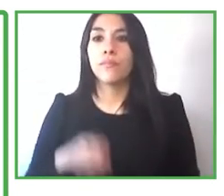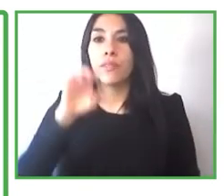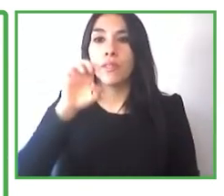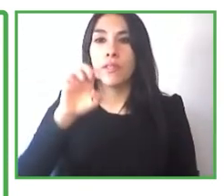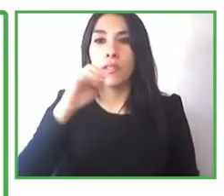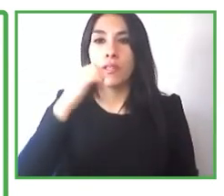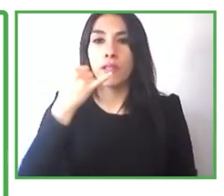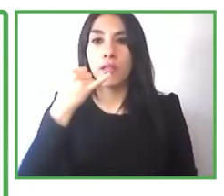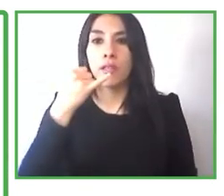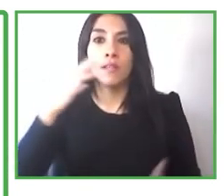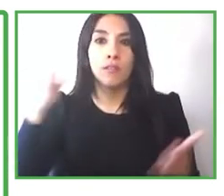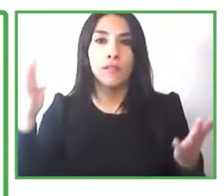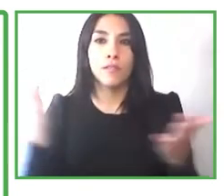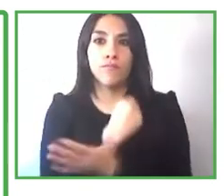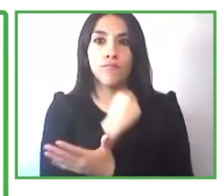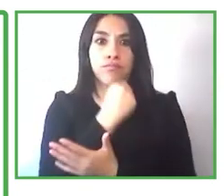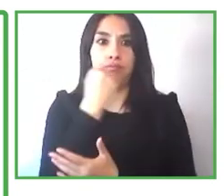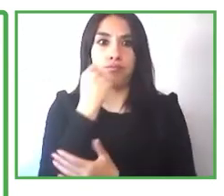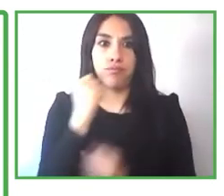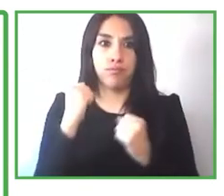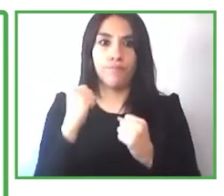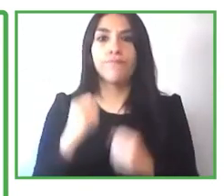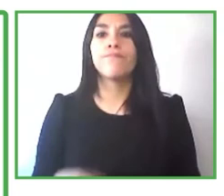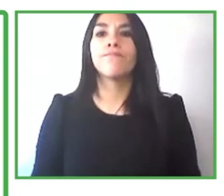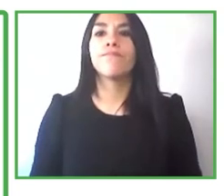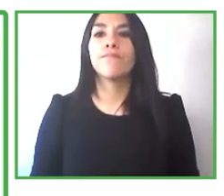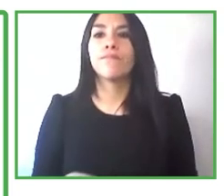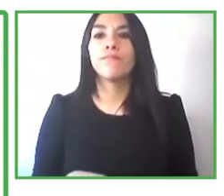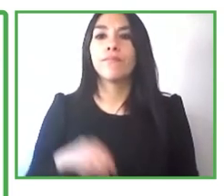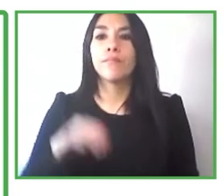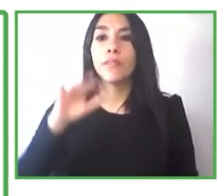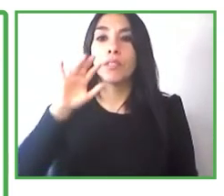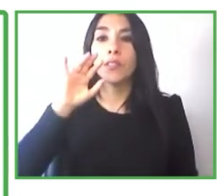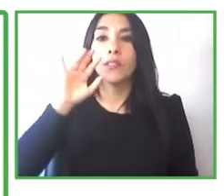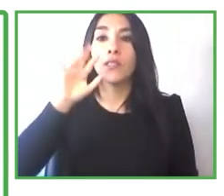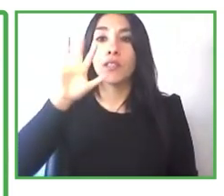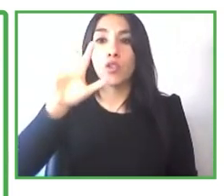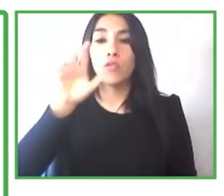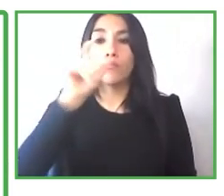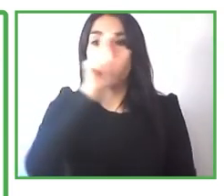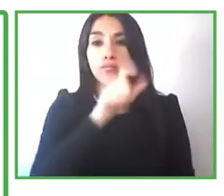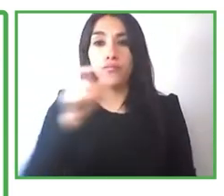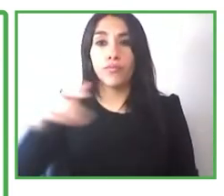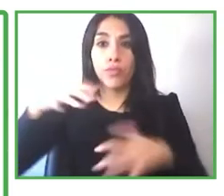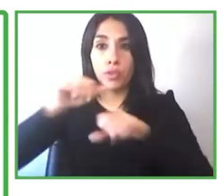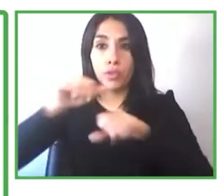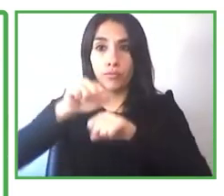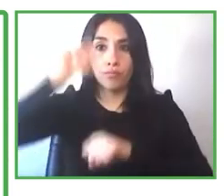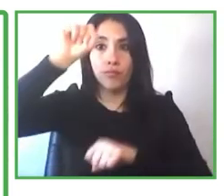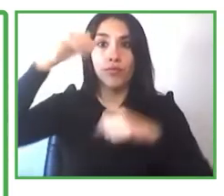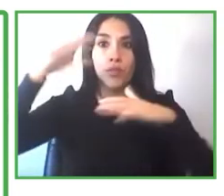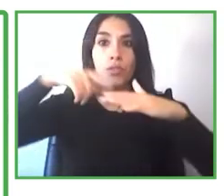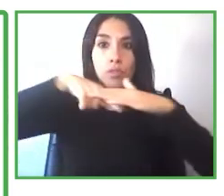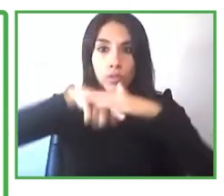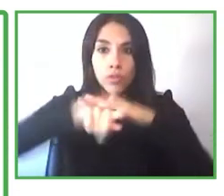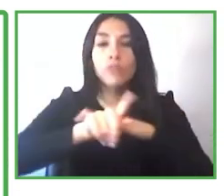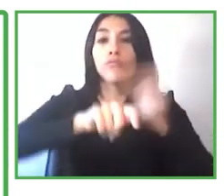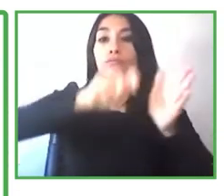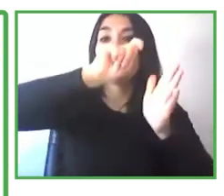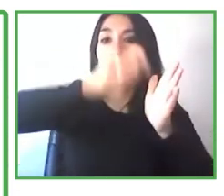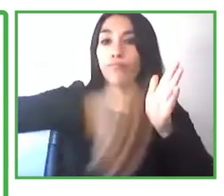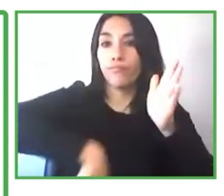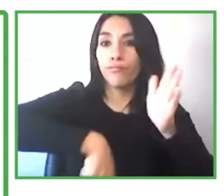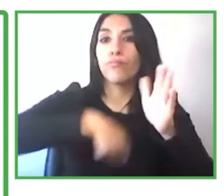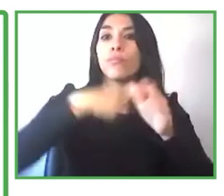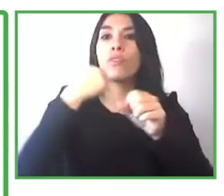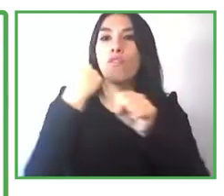que les han ofrecido contratos permanentes desde que empezamos en 2017 con nuestro primer intercambio.